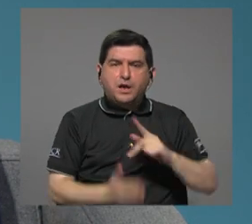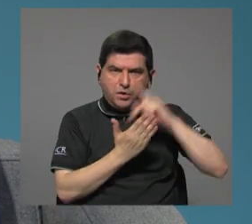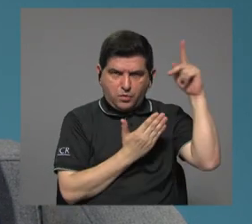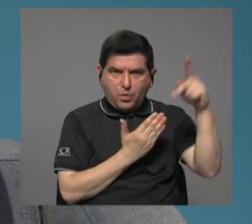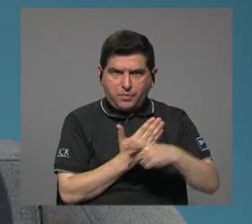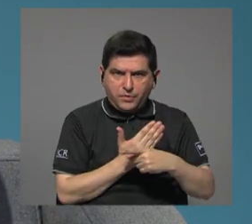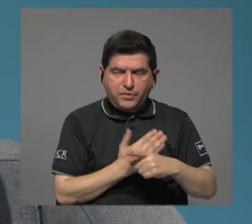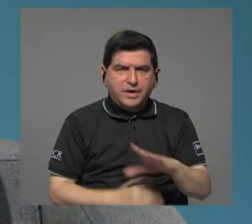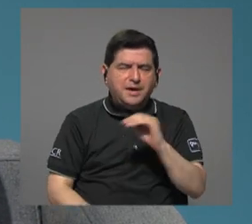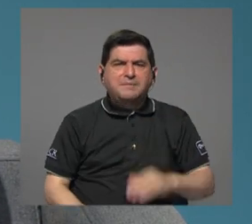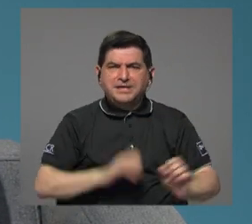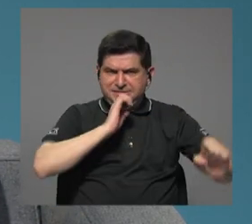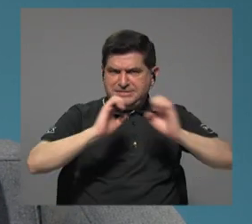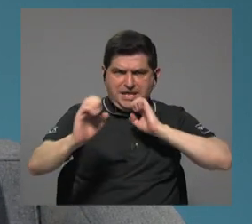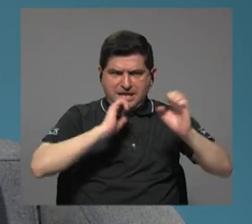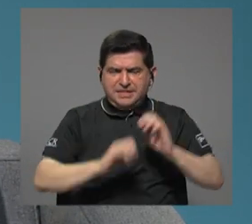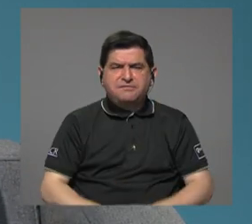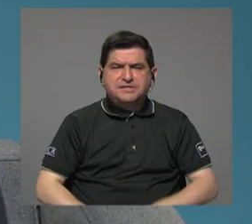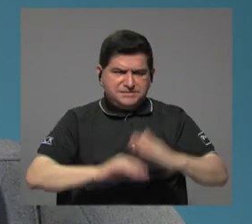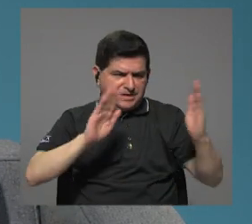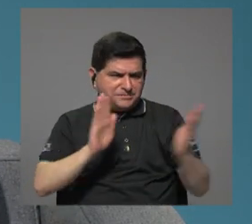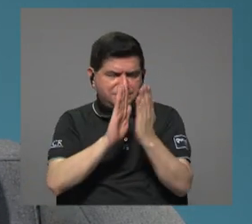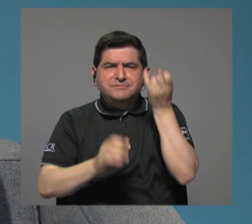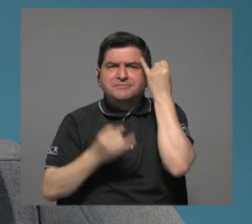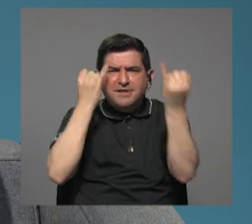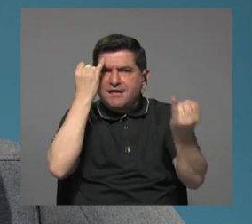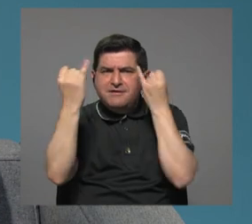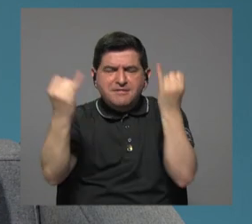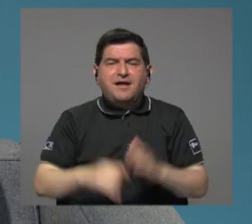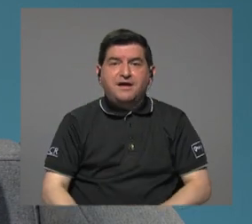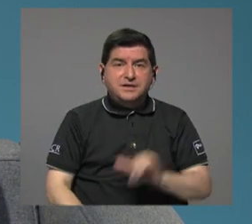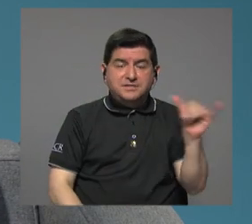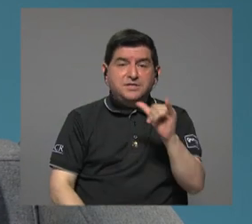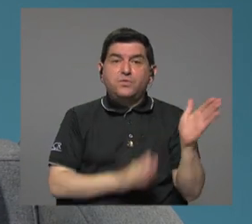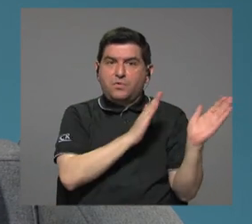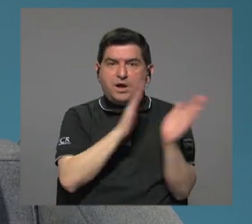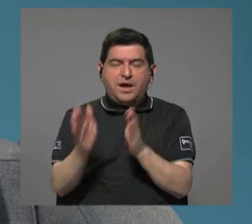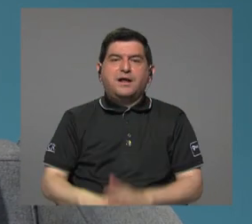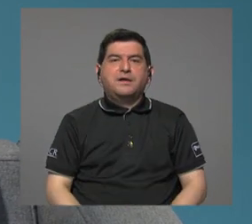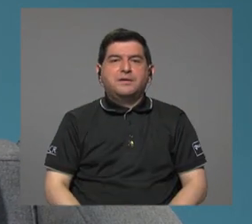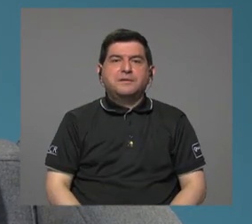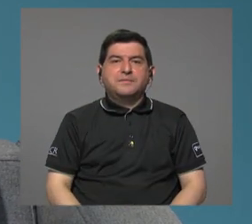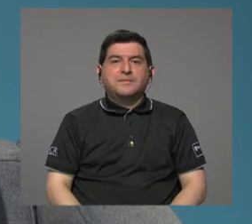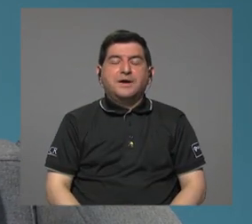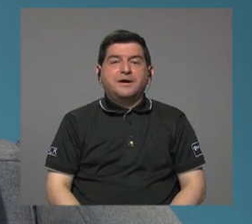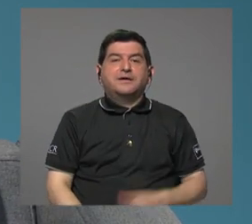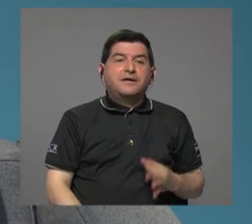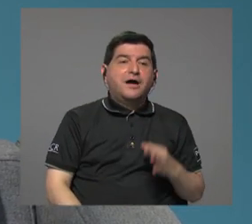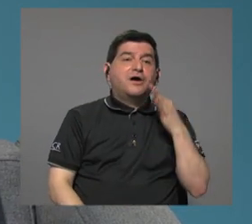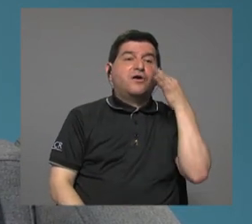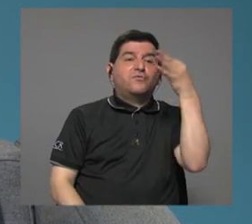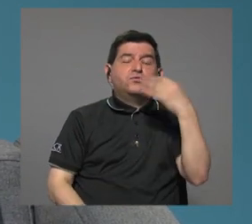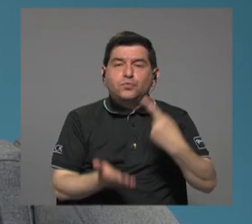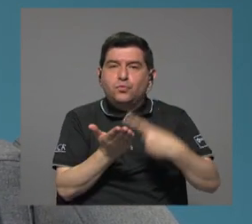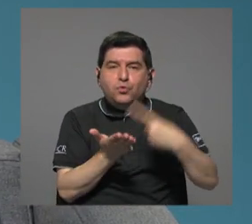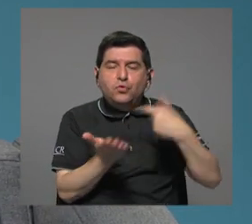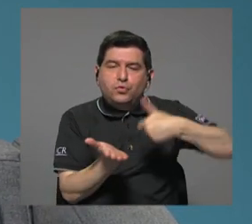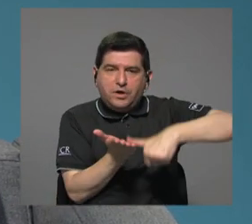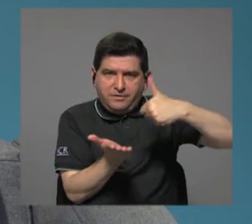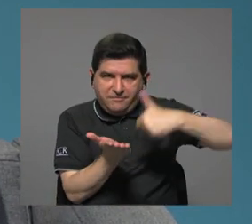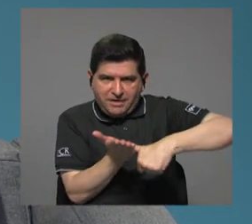y con más entrevistas y confrontación de ideas y también nos preparamos para lo que sea un próximo debate electoral